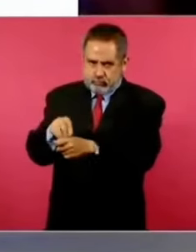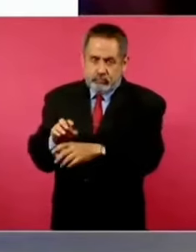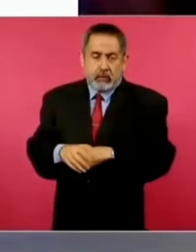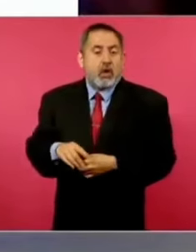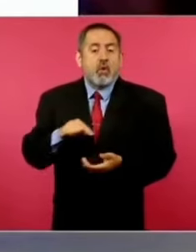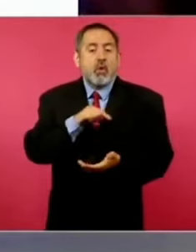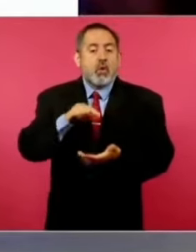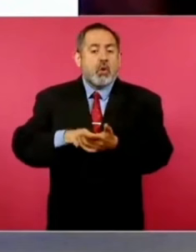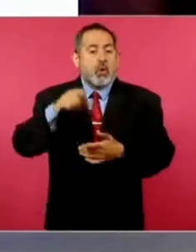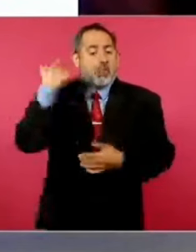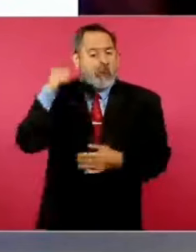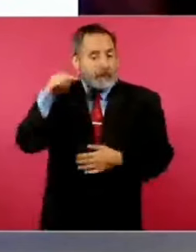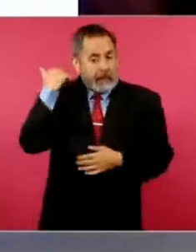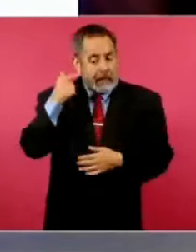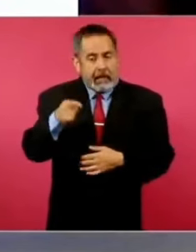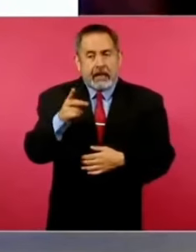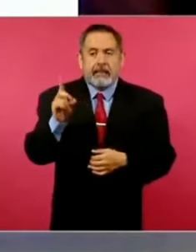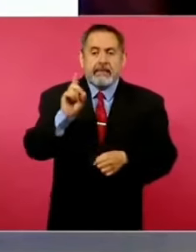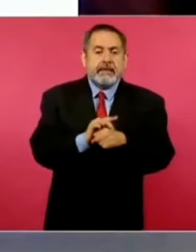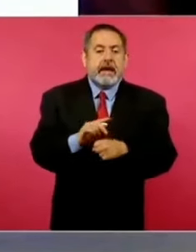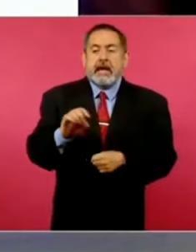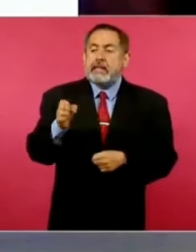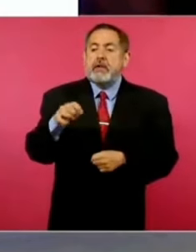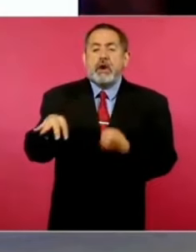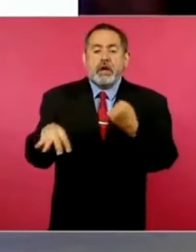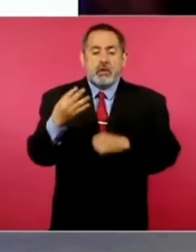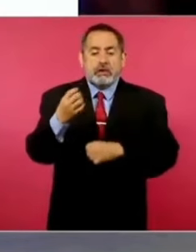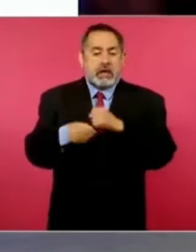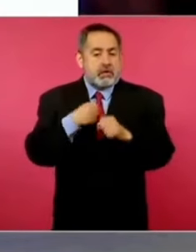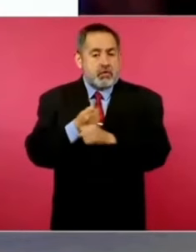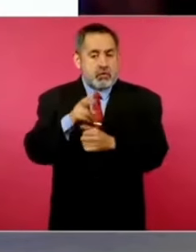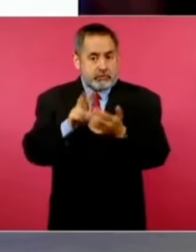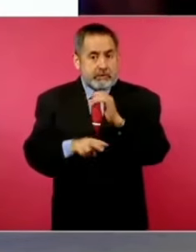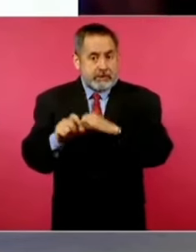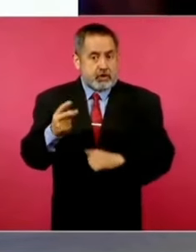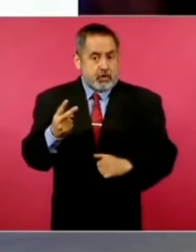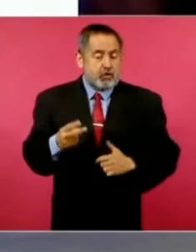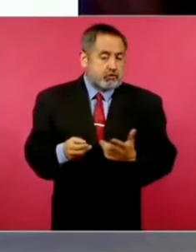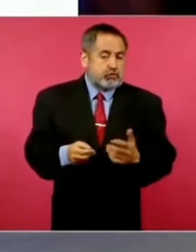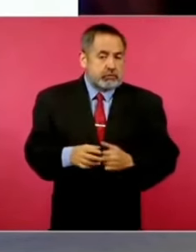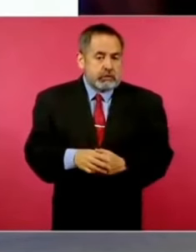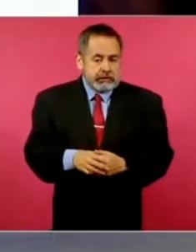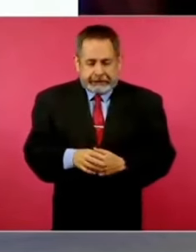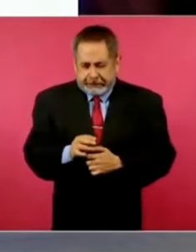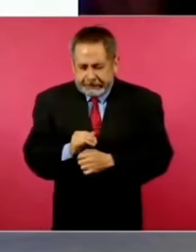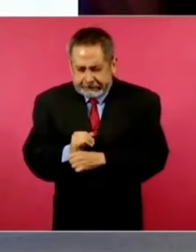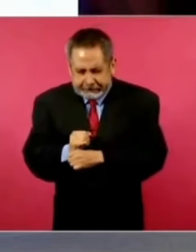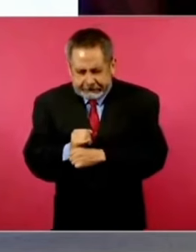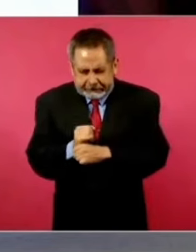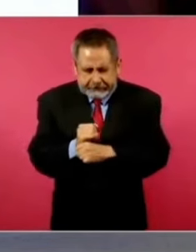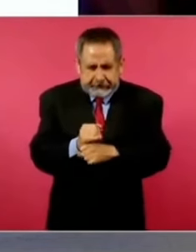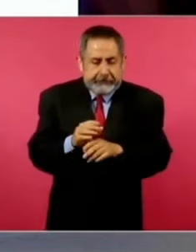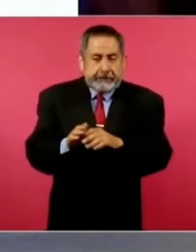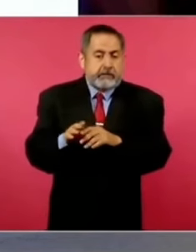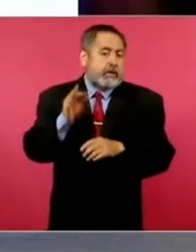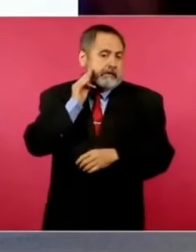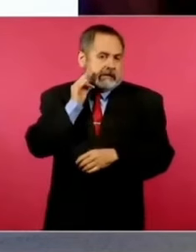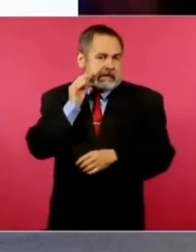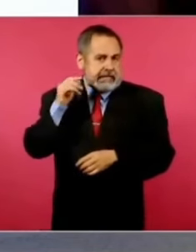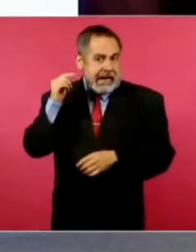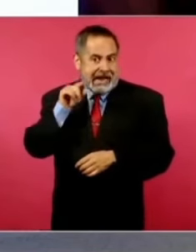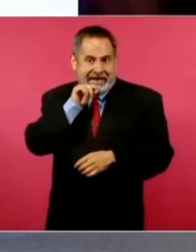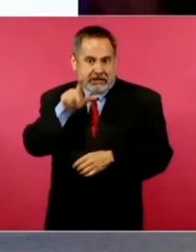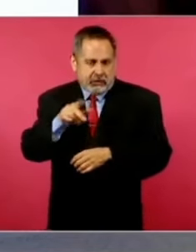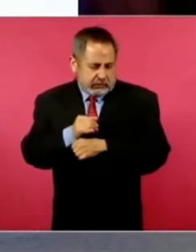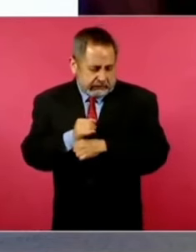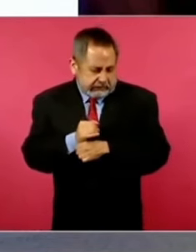en Guadalajara el 14 de enero del 2022 de acuerdo con las investigaciones de la Fiscalía de Jalisco la